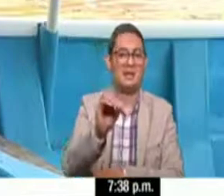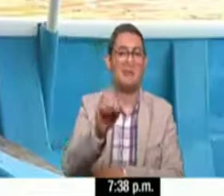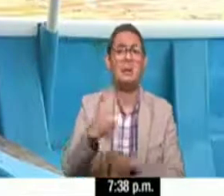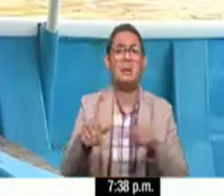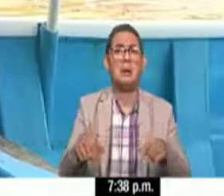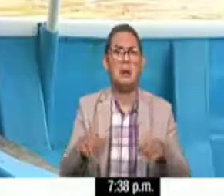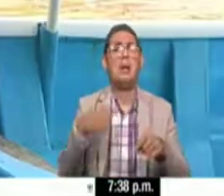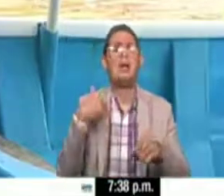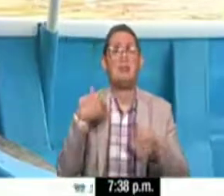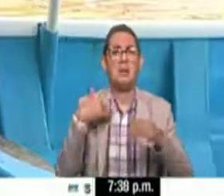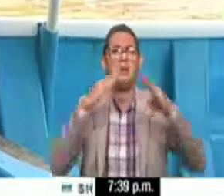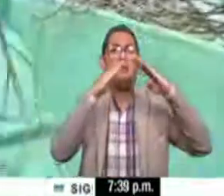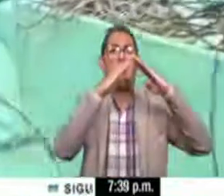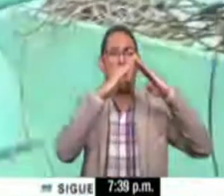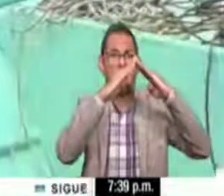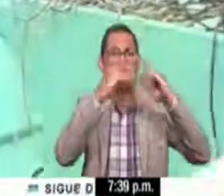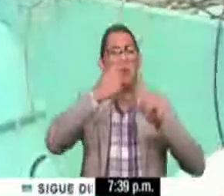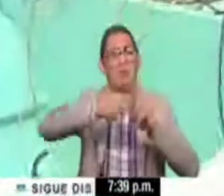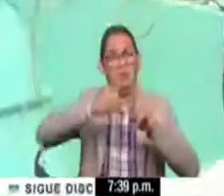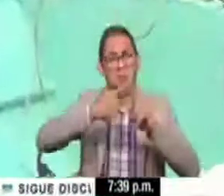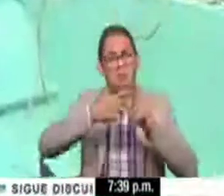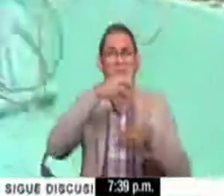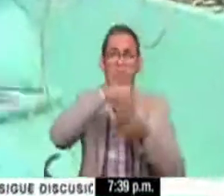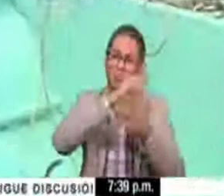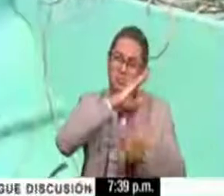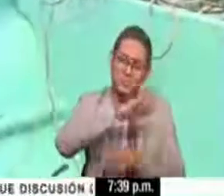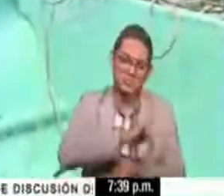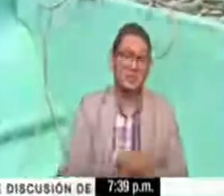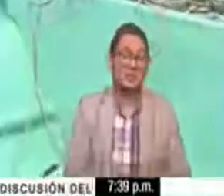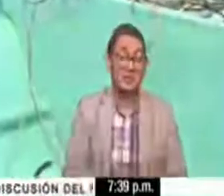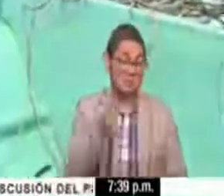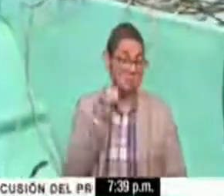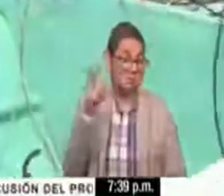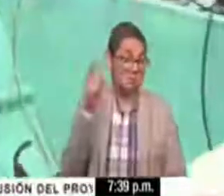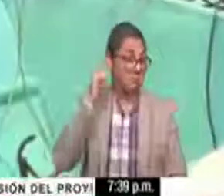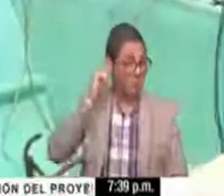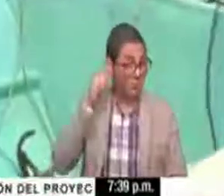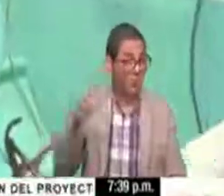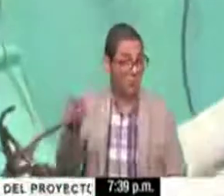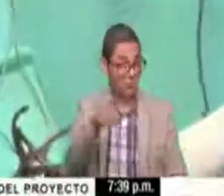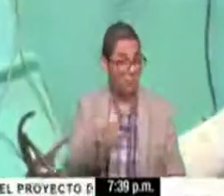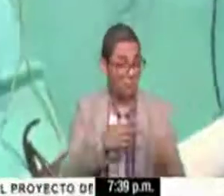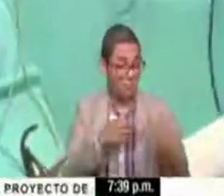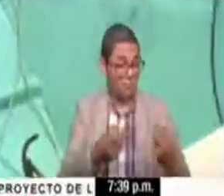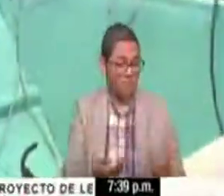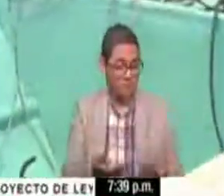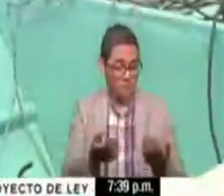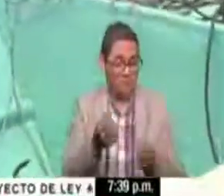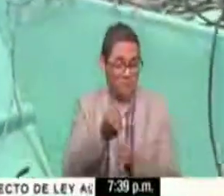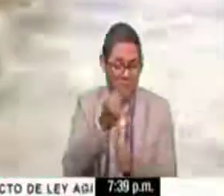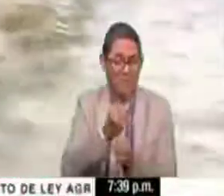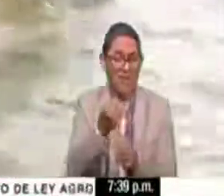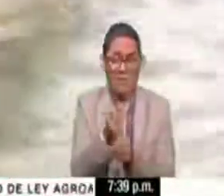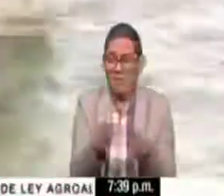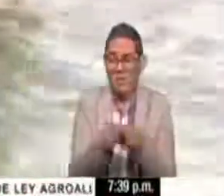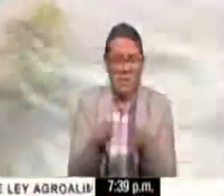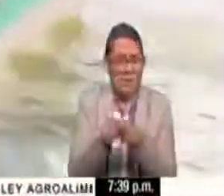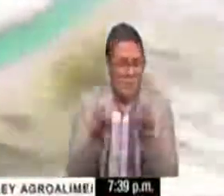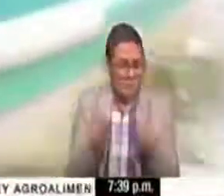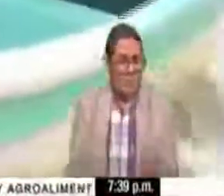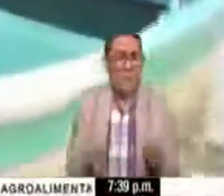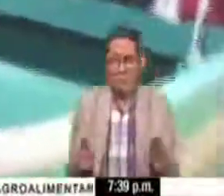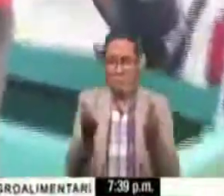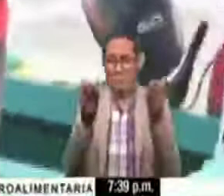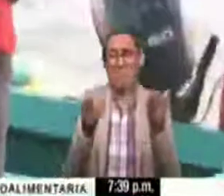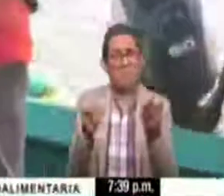Contamos con hostales. Con todos estos logros, las mujeres del Golfo de Montijo han demostrado que se pueden adoptar iniciativas